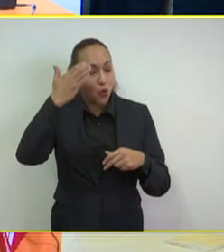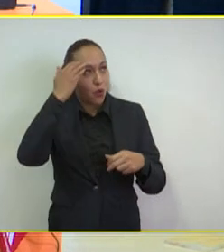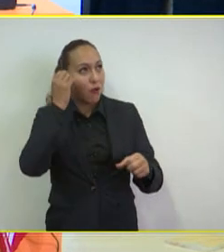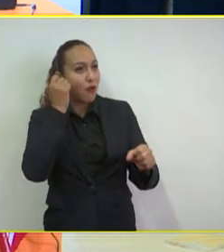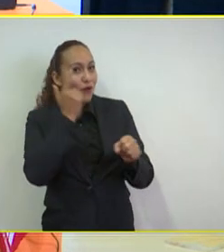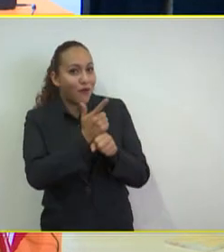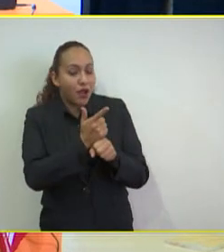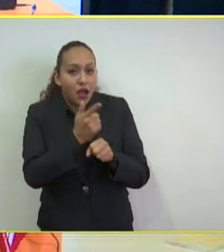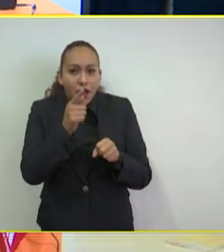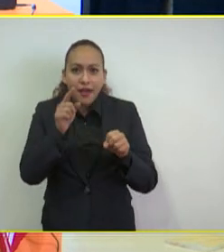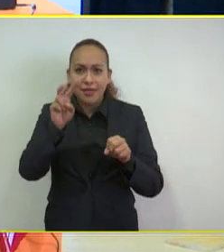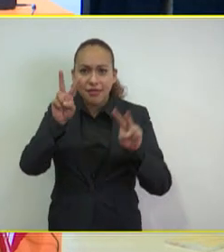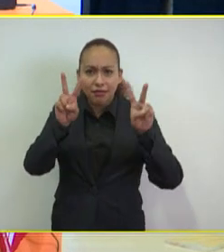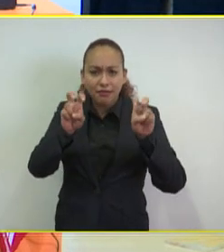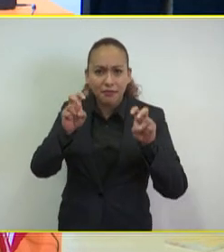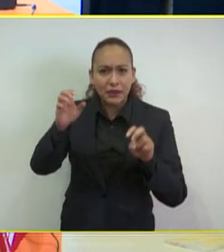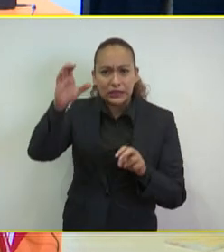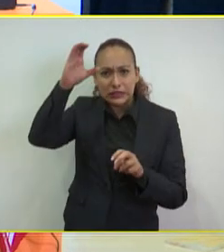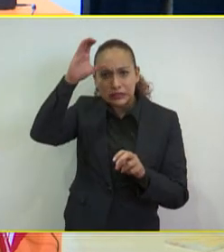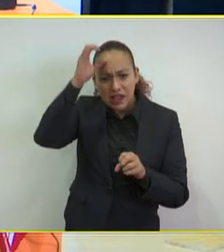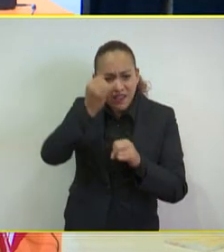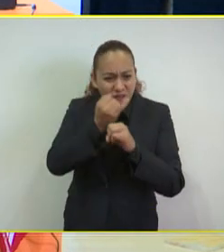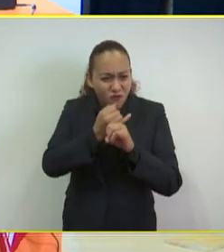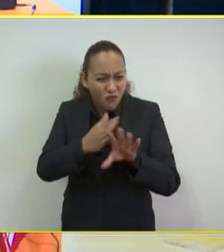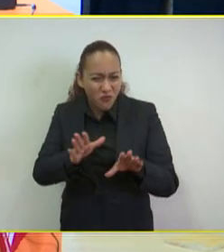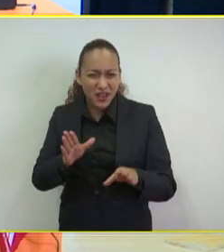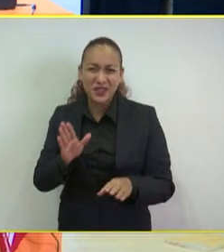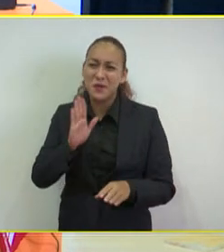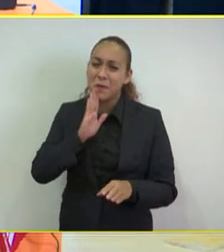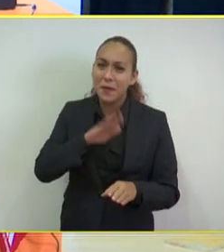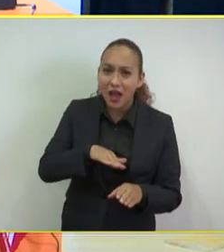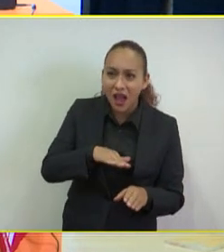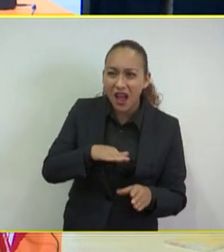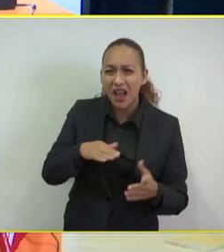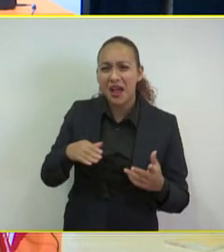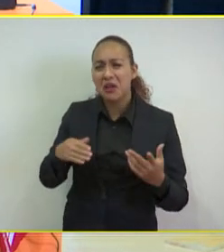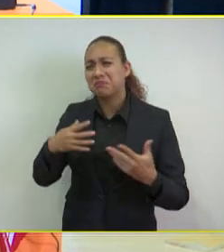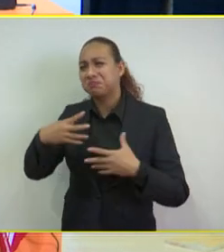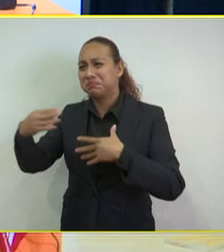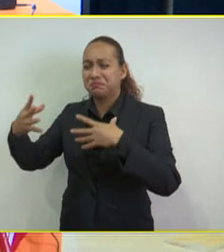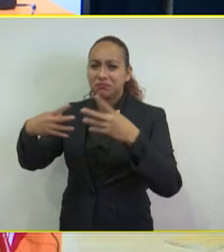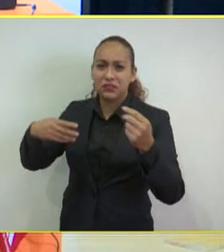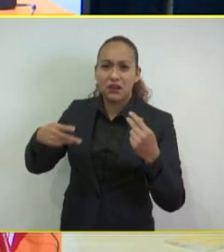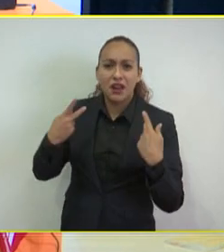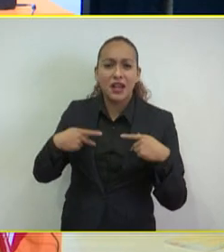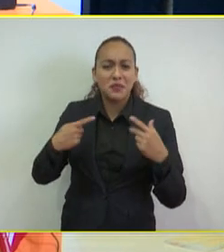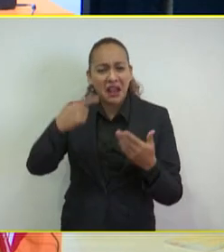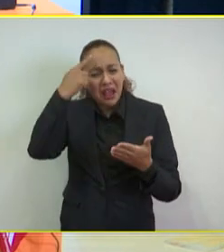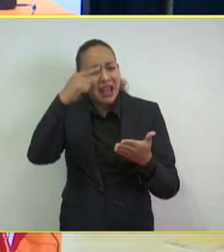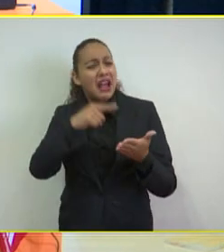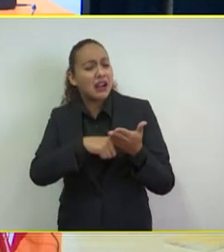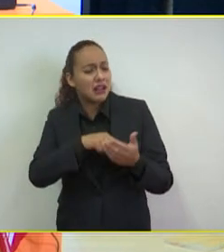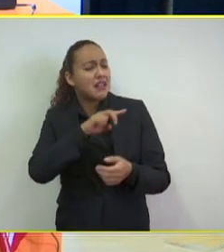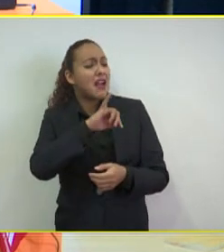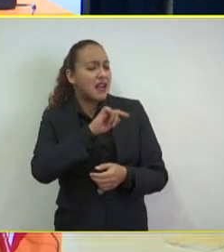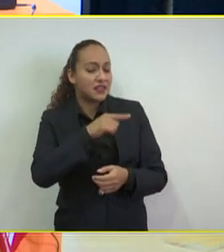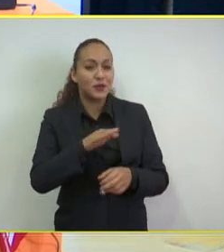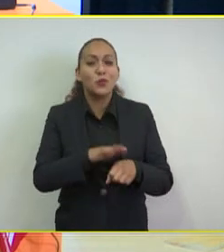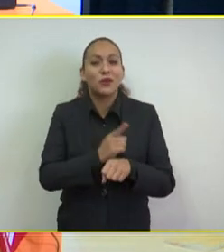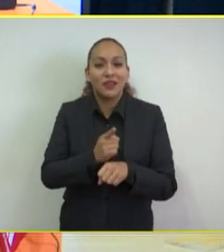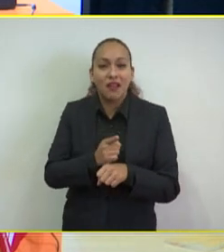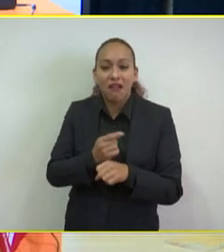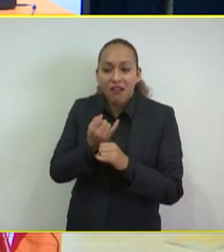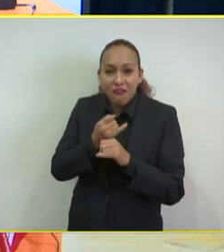mucha mala información que anda circulando. La gente creía todo lo que anda circulando, todo por falta de